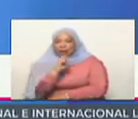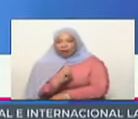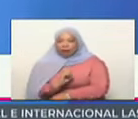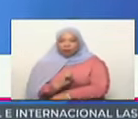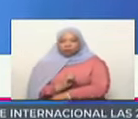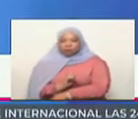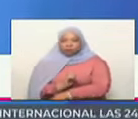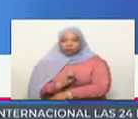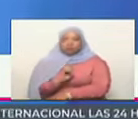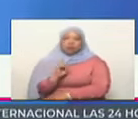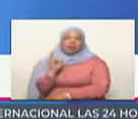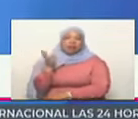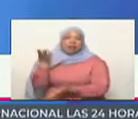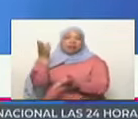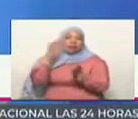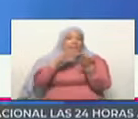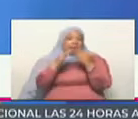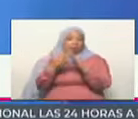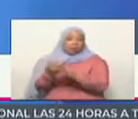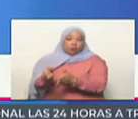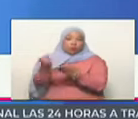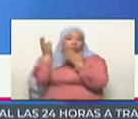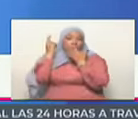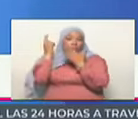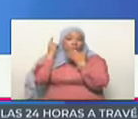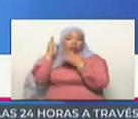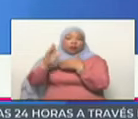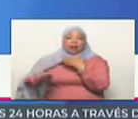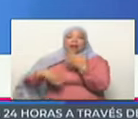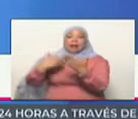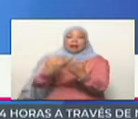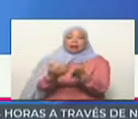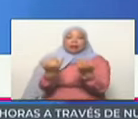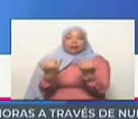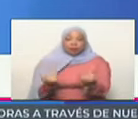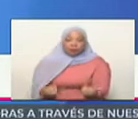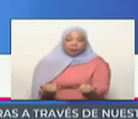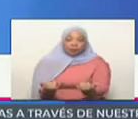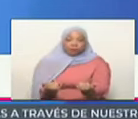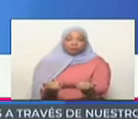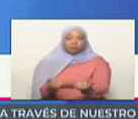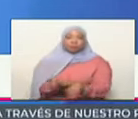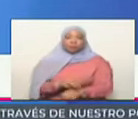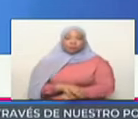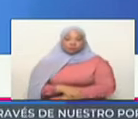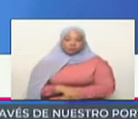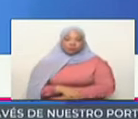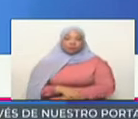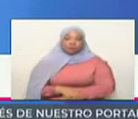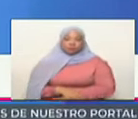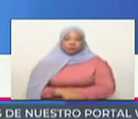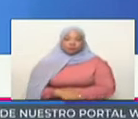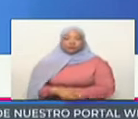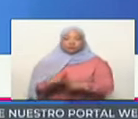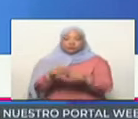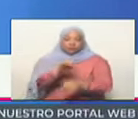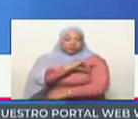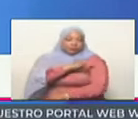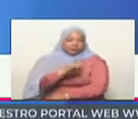desde Guaycaipuro. Ya en estas tierras. Así es. Y verdaderamente toda esa